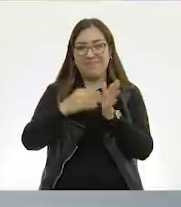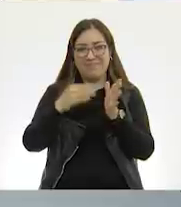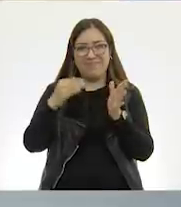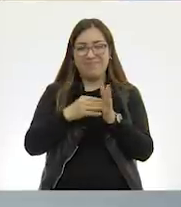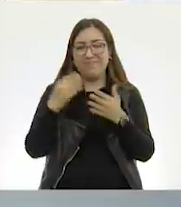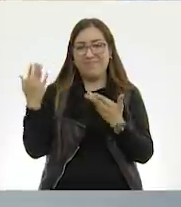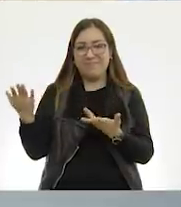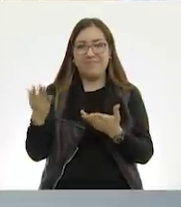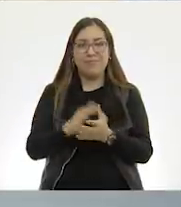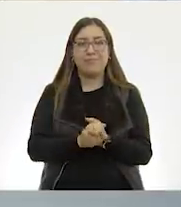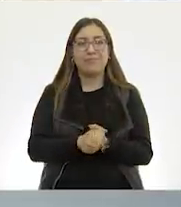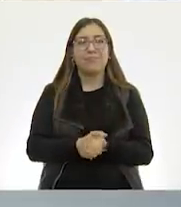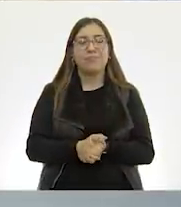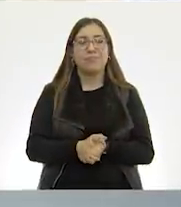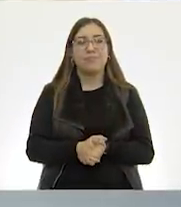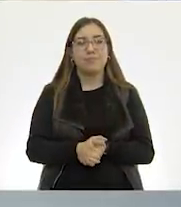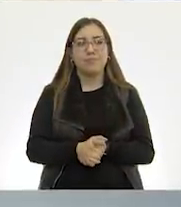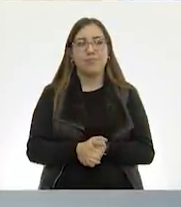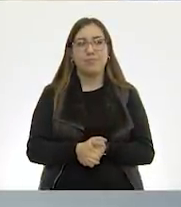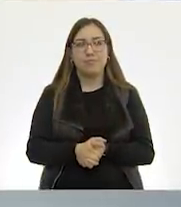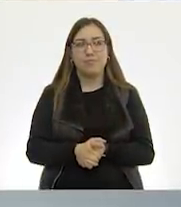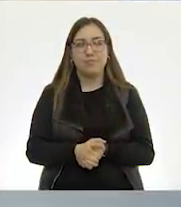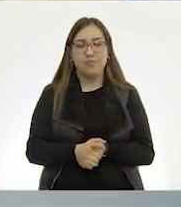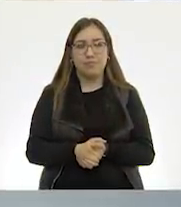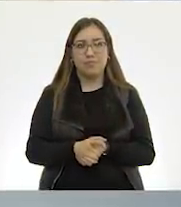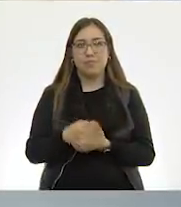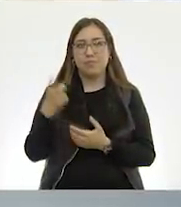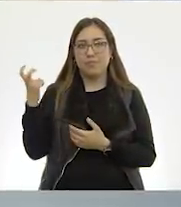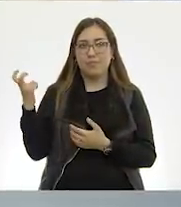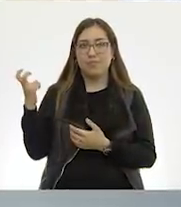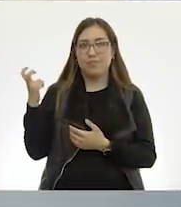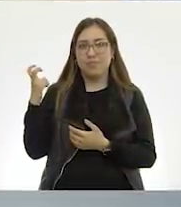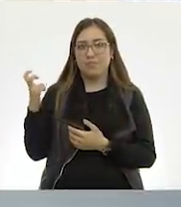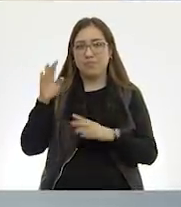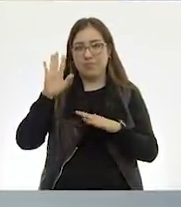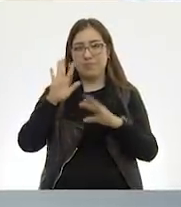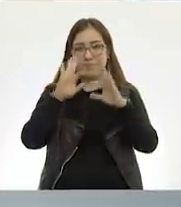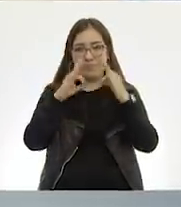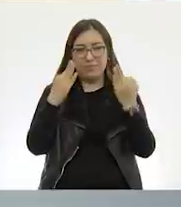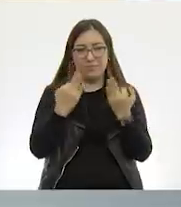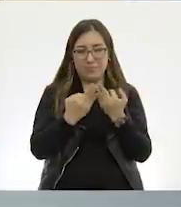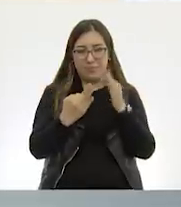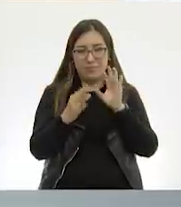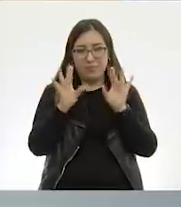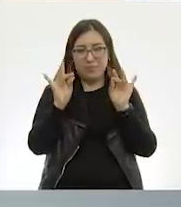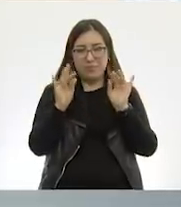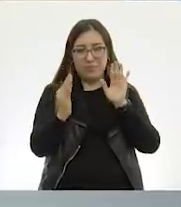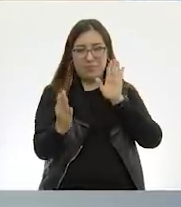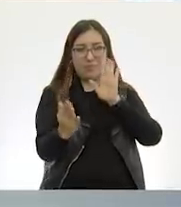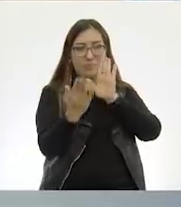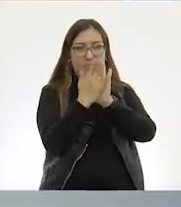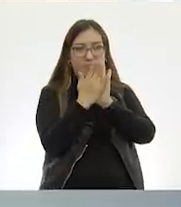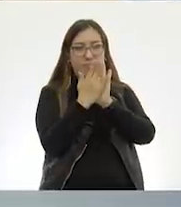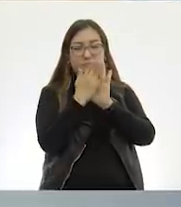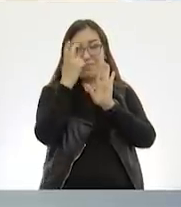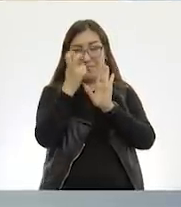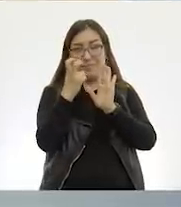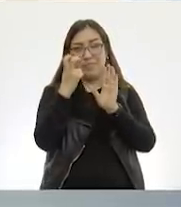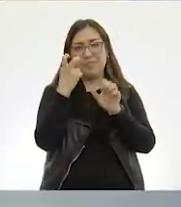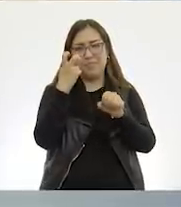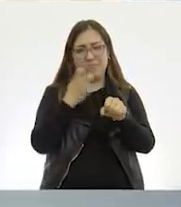cereal vacía. Vamos a recortar un pedazo de cartón con la forma del personaje. Y así vamos a